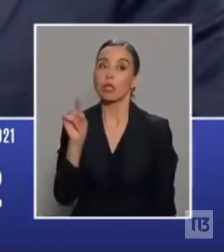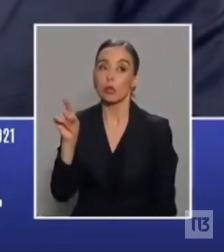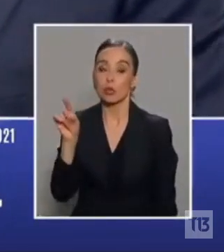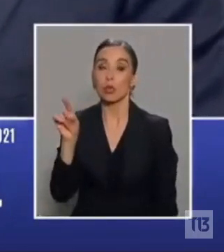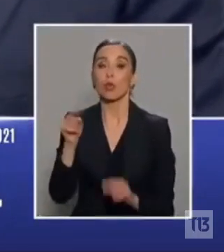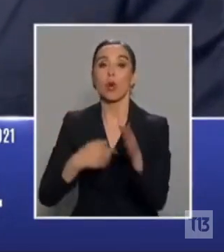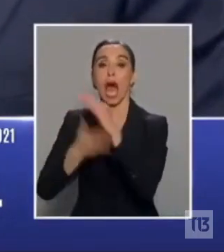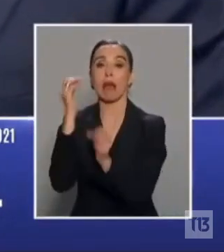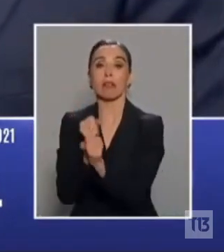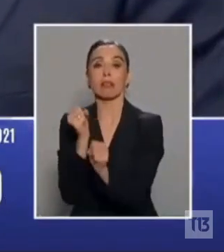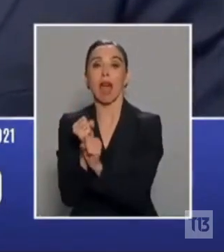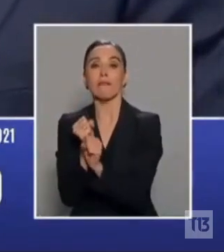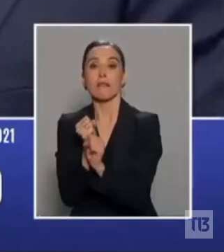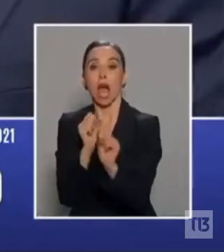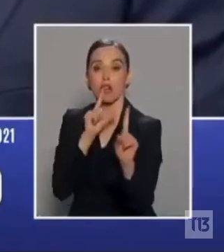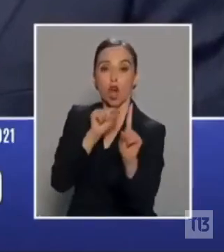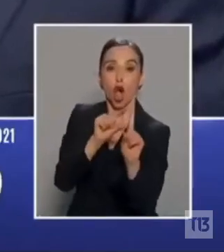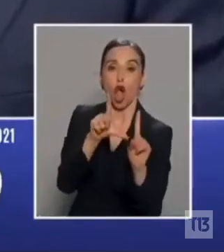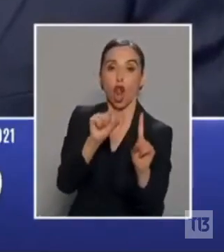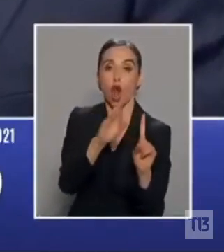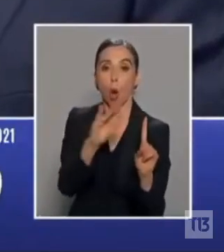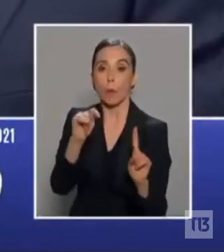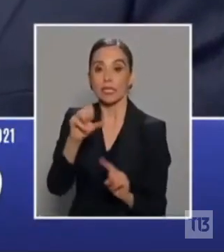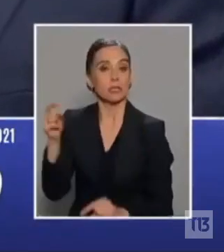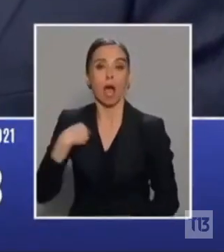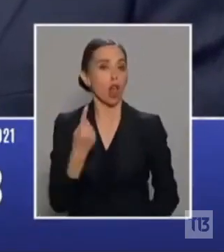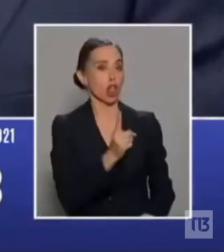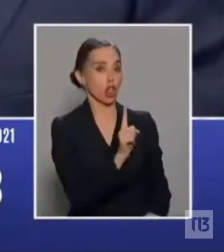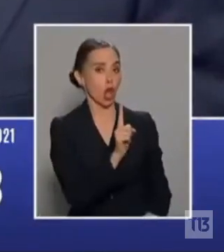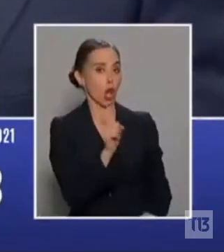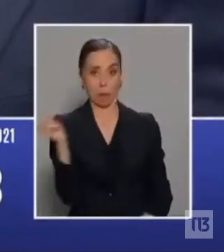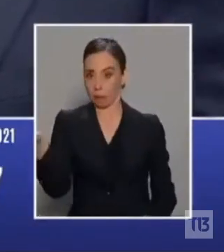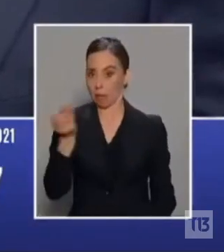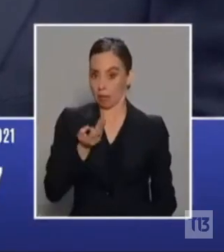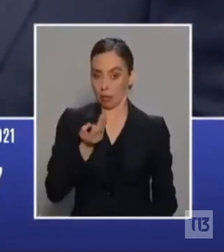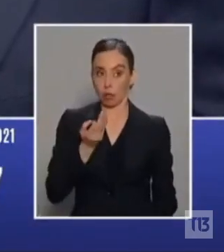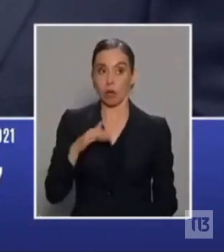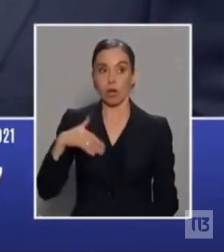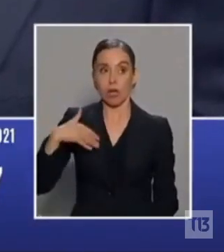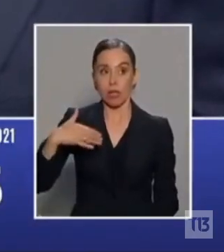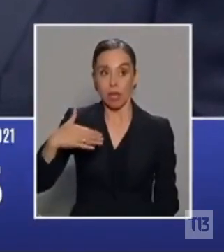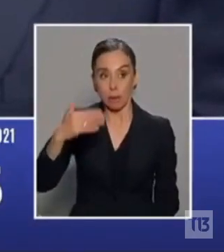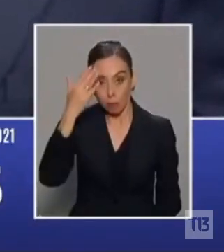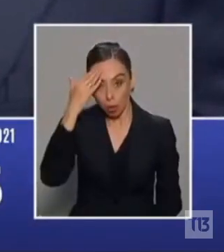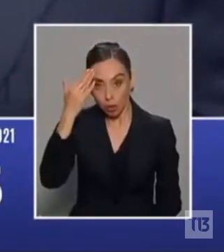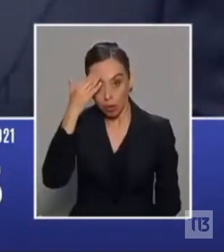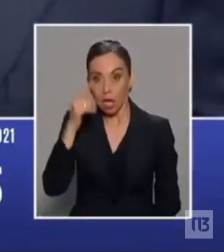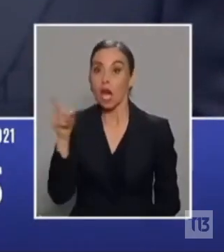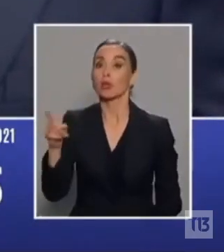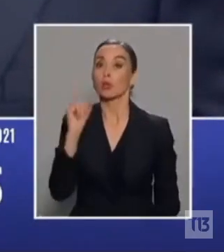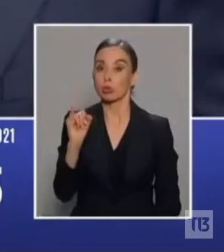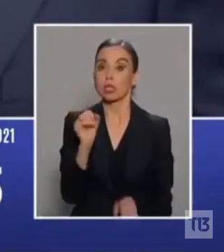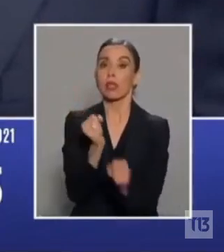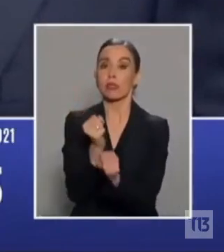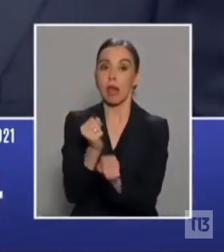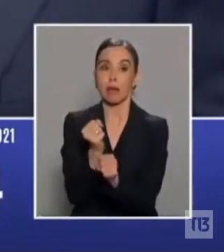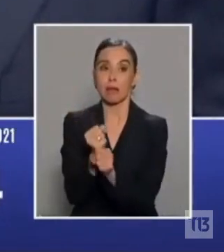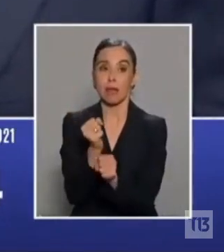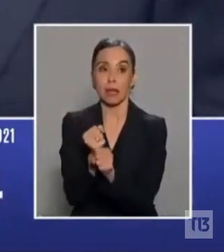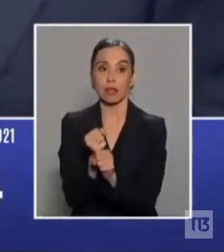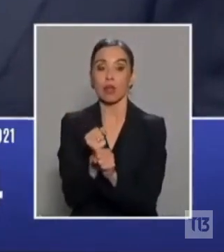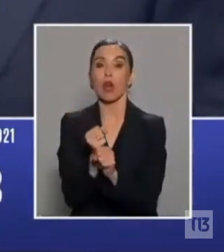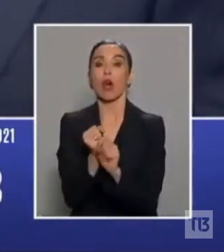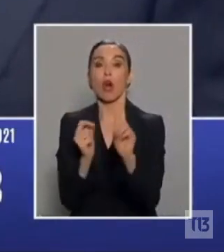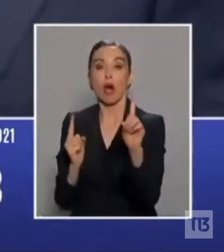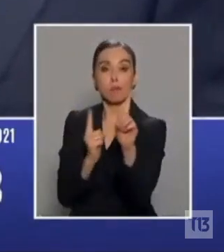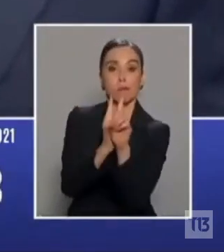lobista. ¡Wikipedia! Me dijiste, no fui lobista. Y los días dieron cuenta en que sí habías dedicado al